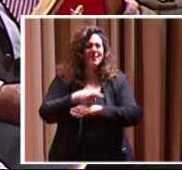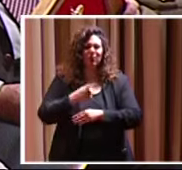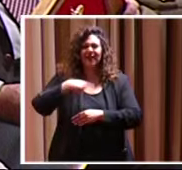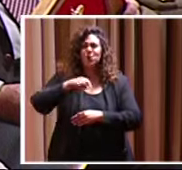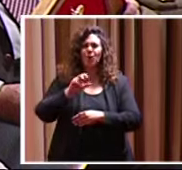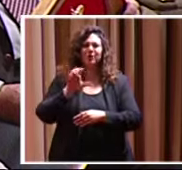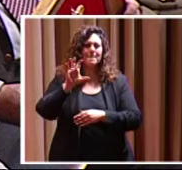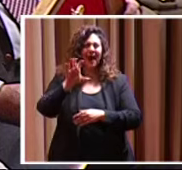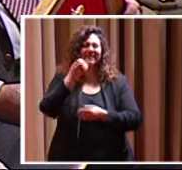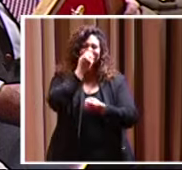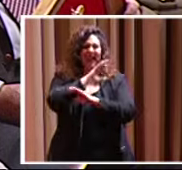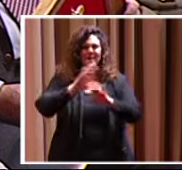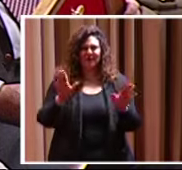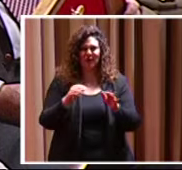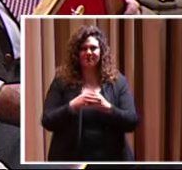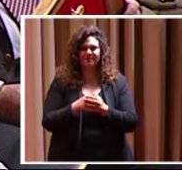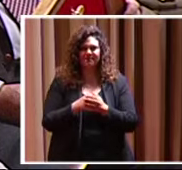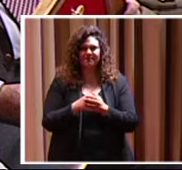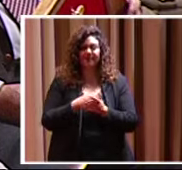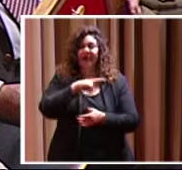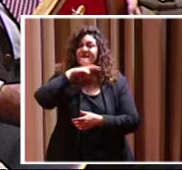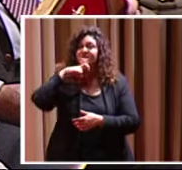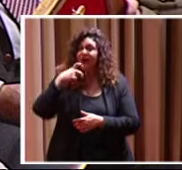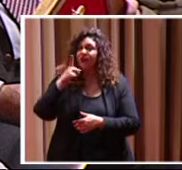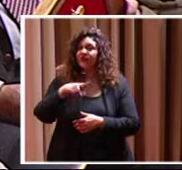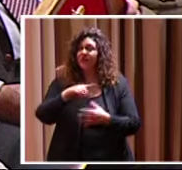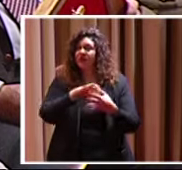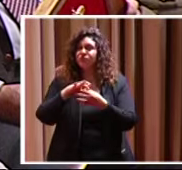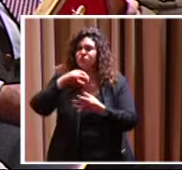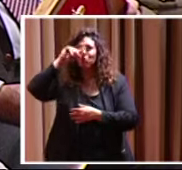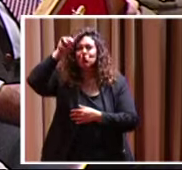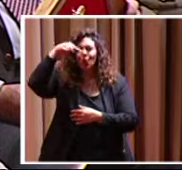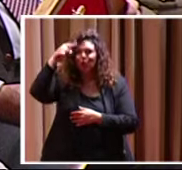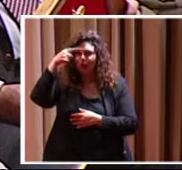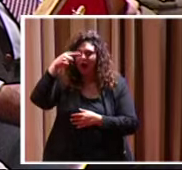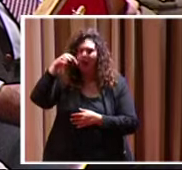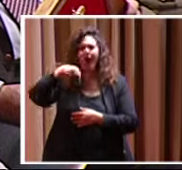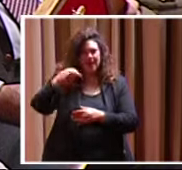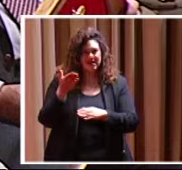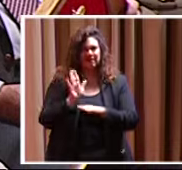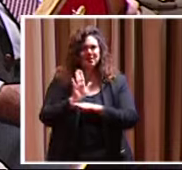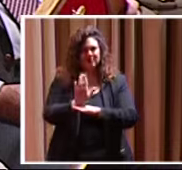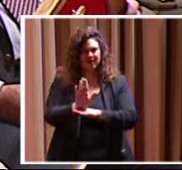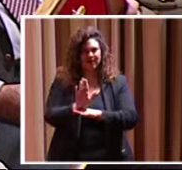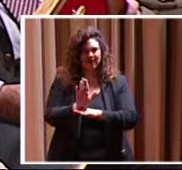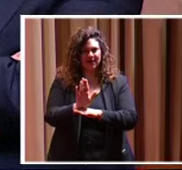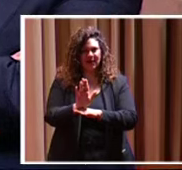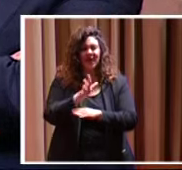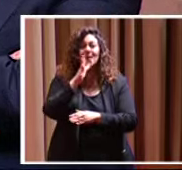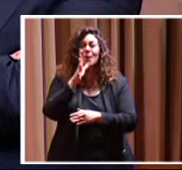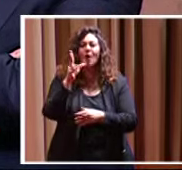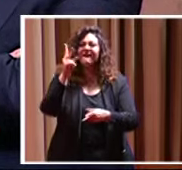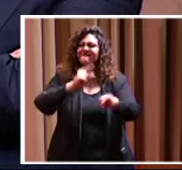nuestro país. Valores también de la cultura aquí representada por la